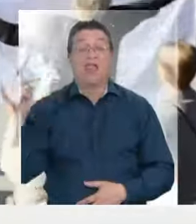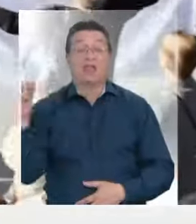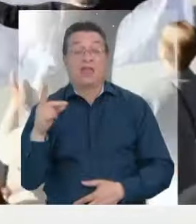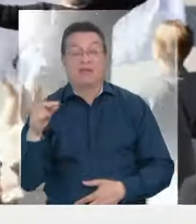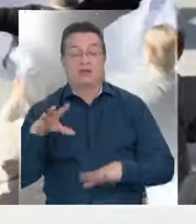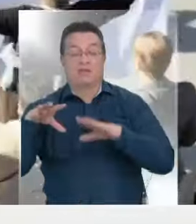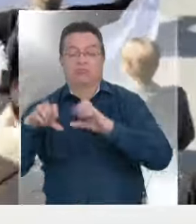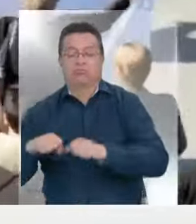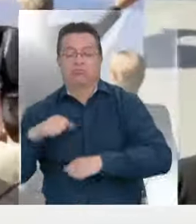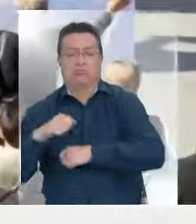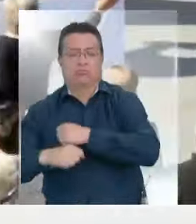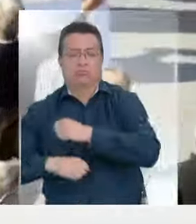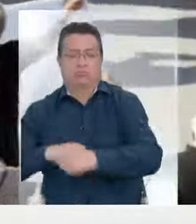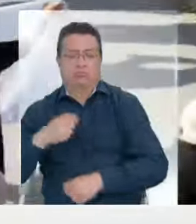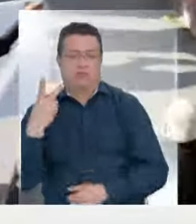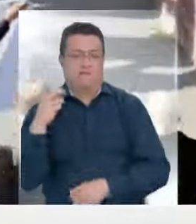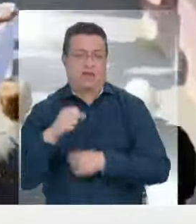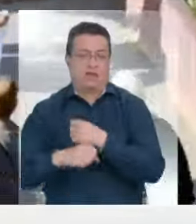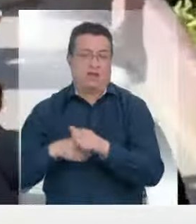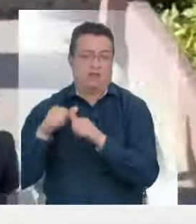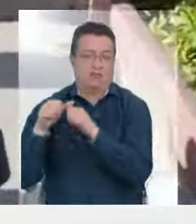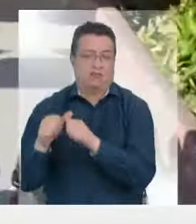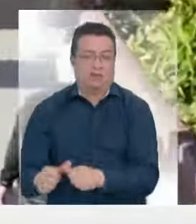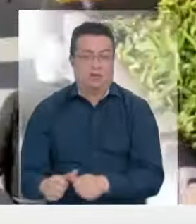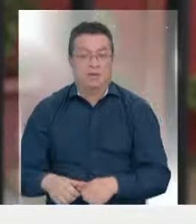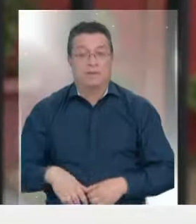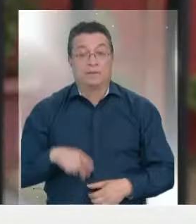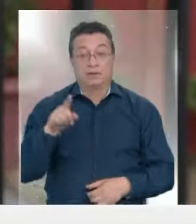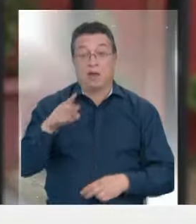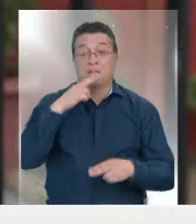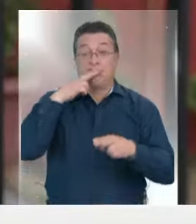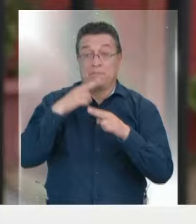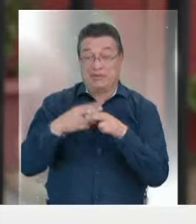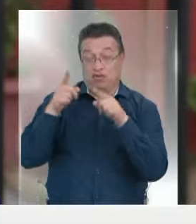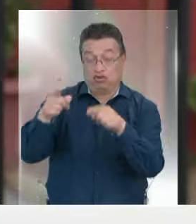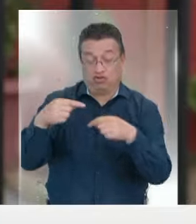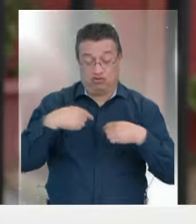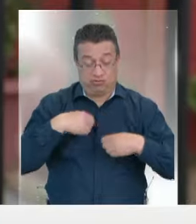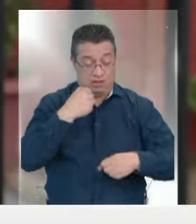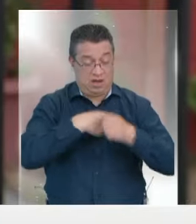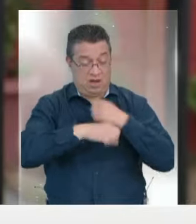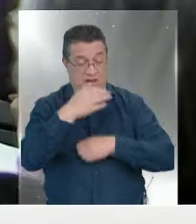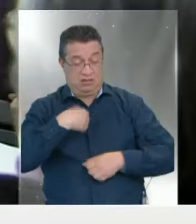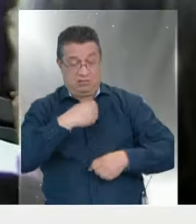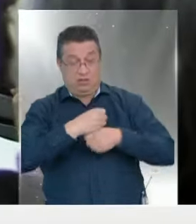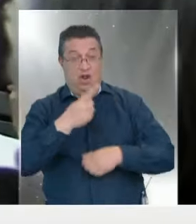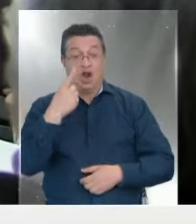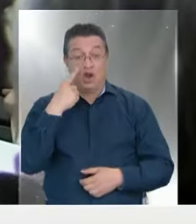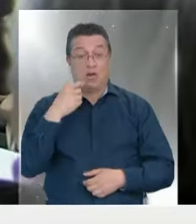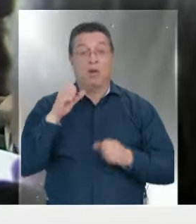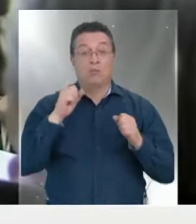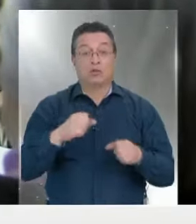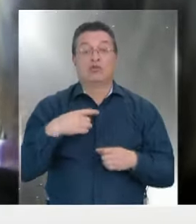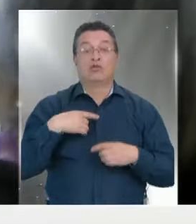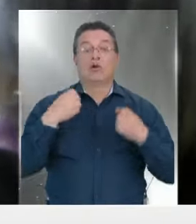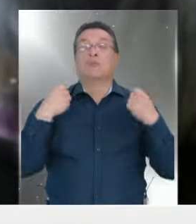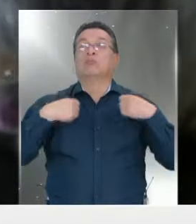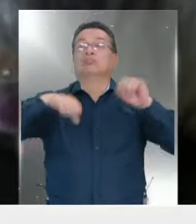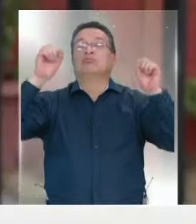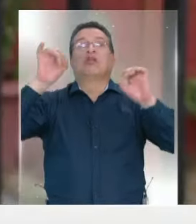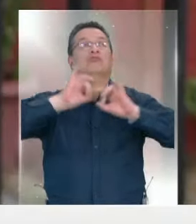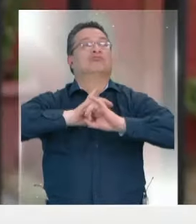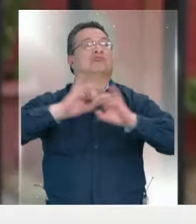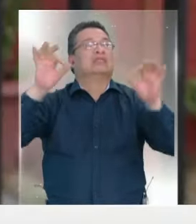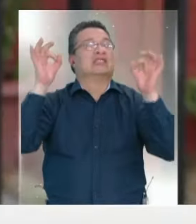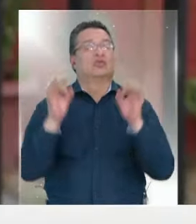había gobernado por más de 20 años. Ni él por su apellido, ni yo por mi trayectoria, podemos creer que tenemos un derecho